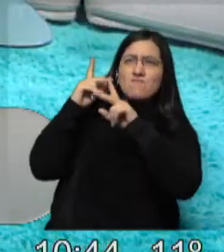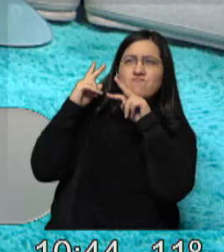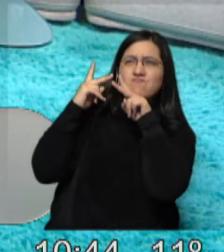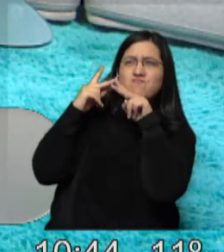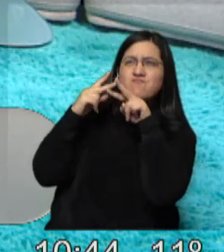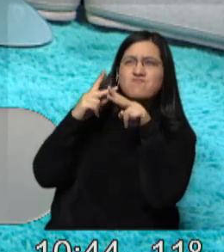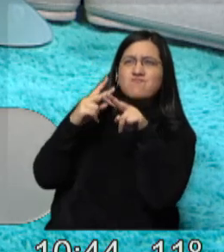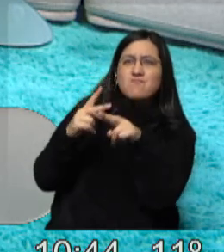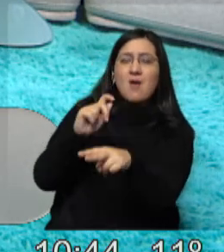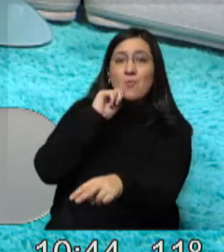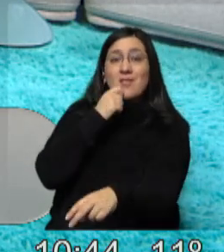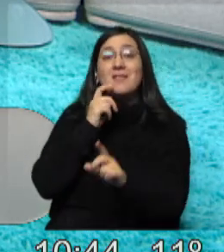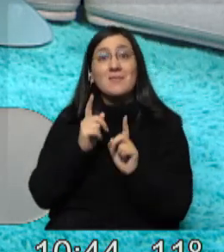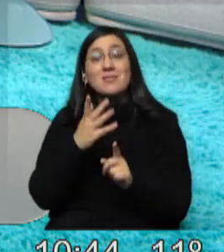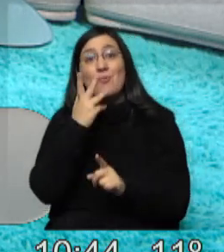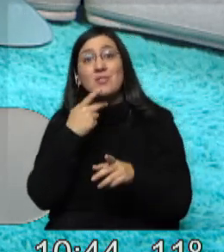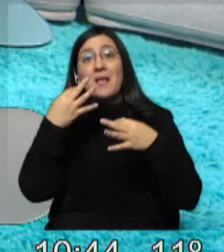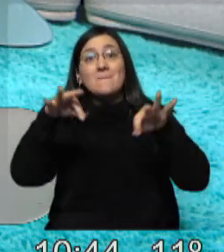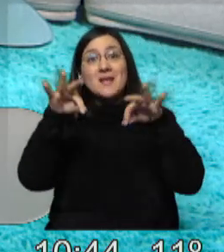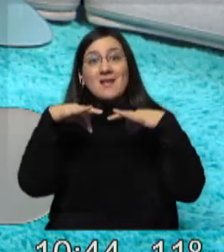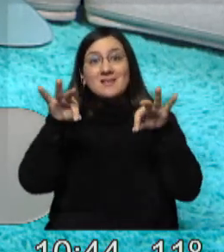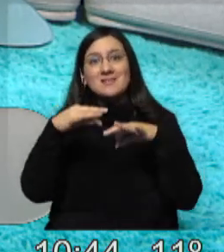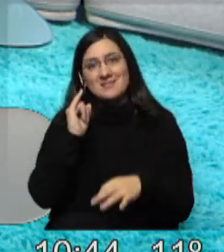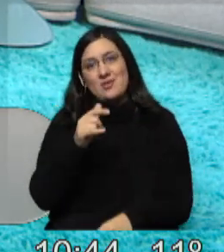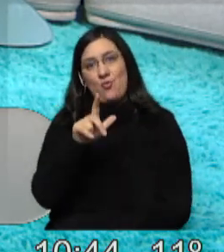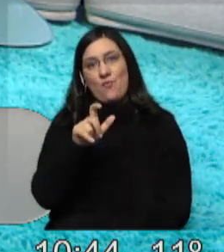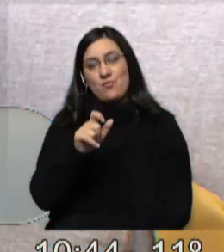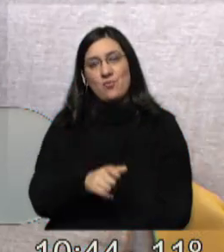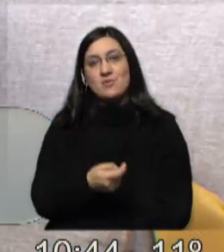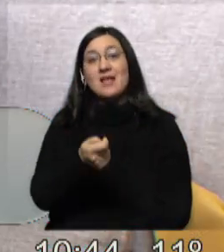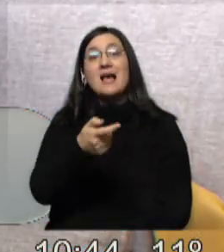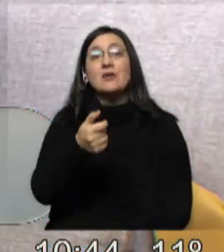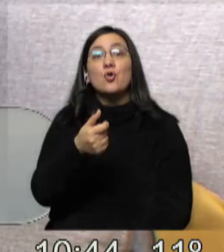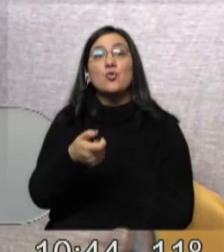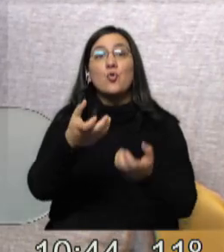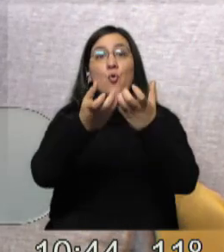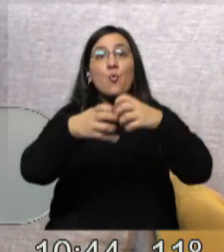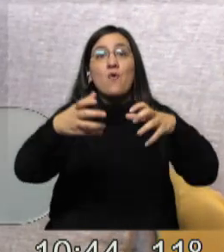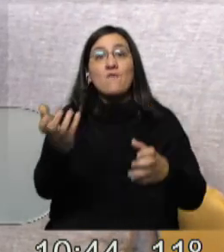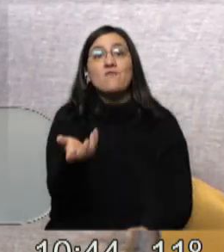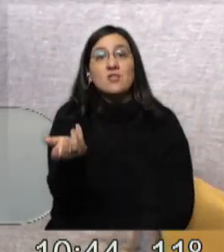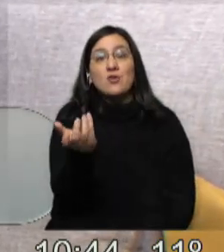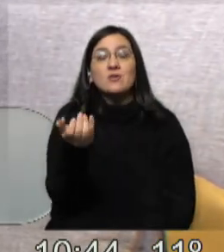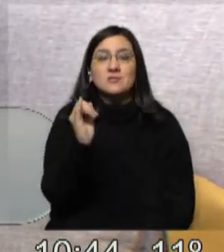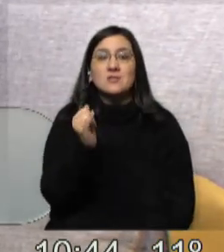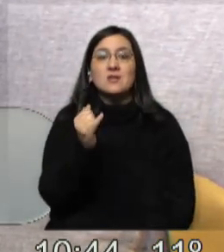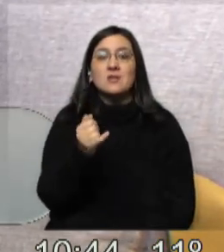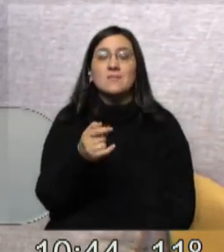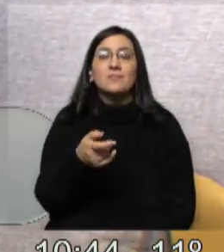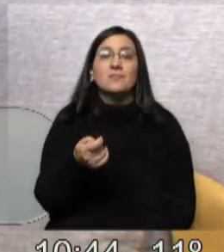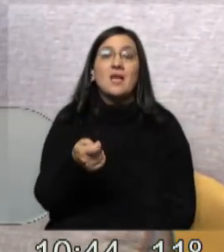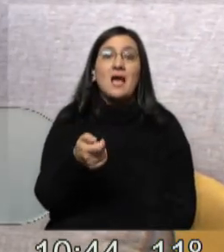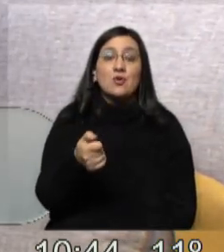años. Las milanesas también. ¿Te gusta el burro? Sí, obvio. El arroz con huevo frito. Sí, me encanta el arroz con huevo frito. El arroz con manteca y queso